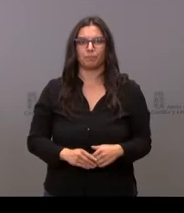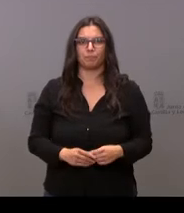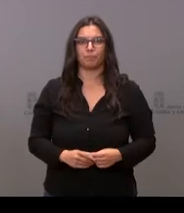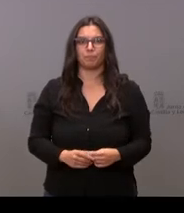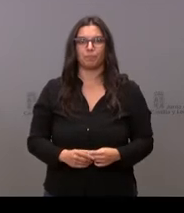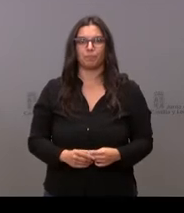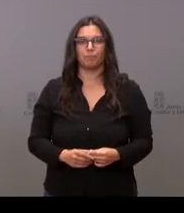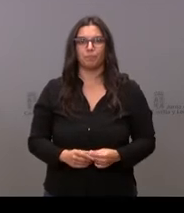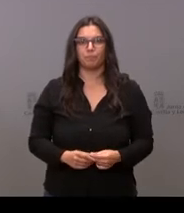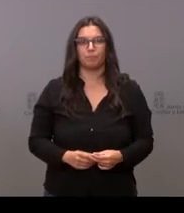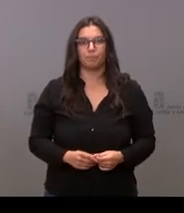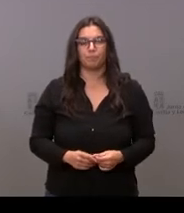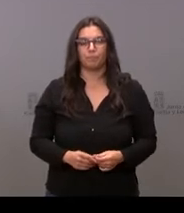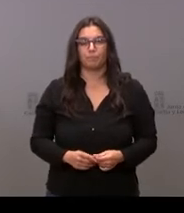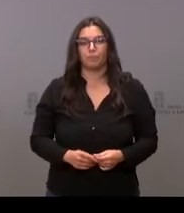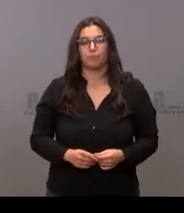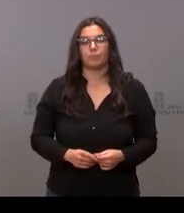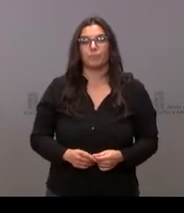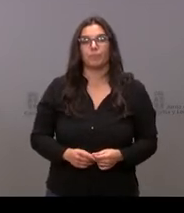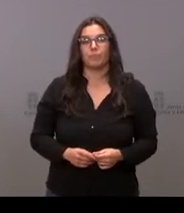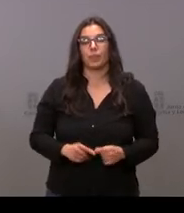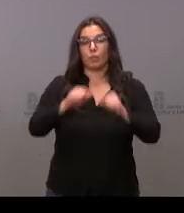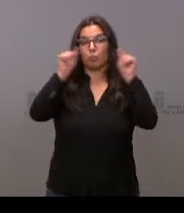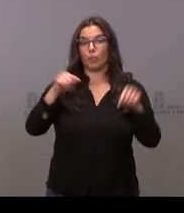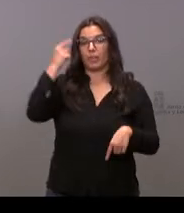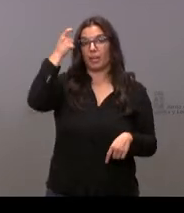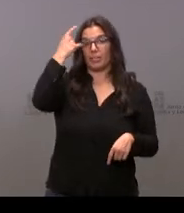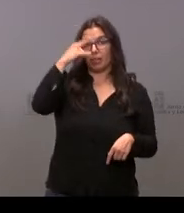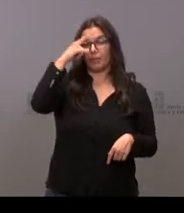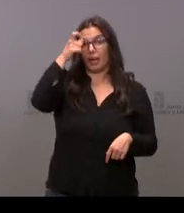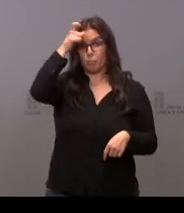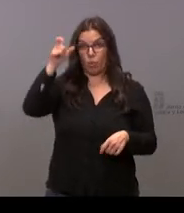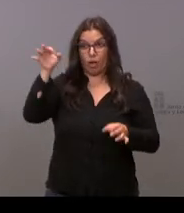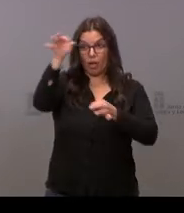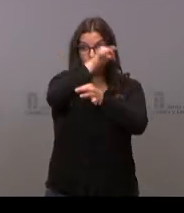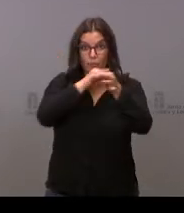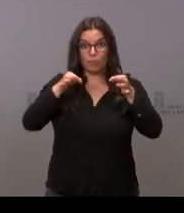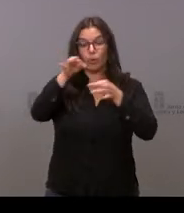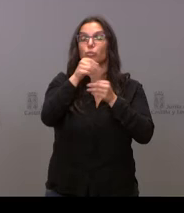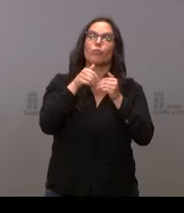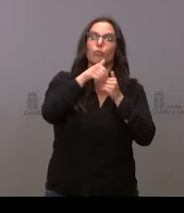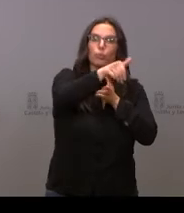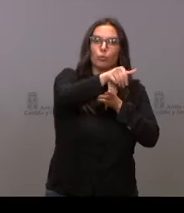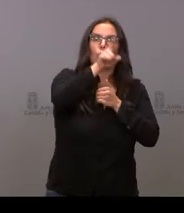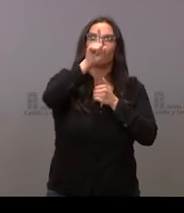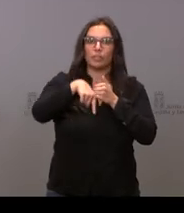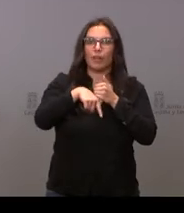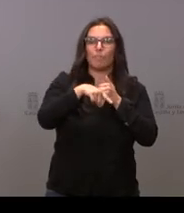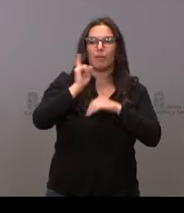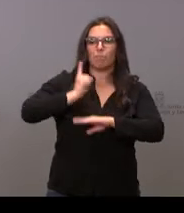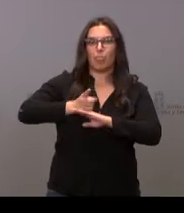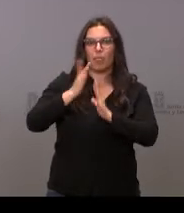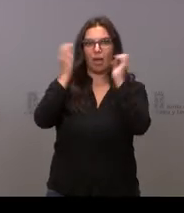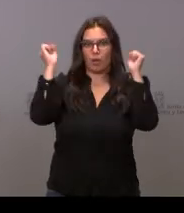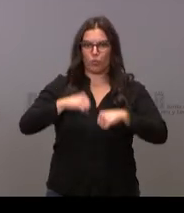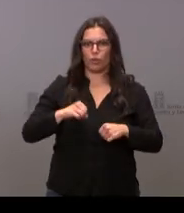el futuro de los municipios de la provincia de salamanca puede depender también de este acuerdo tenemos muchos